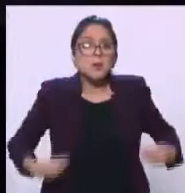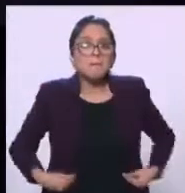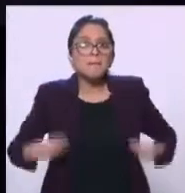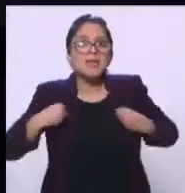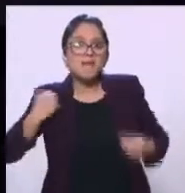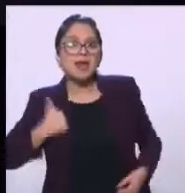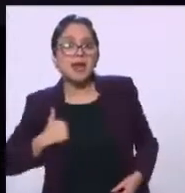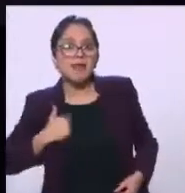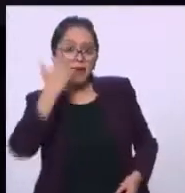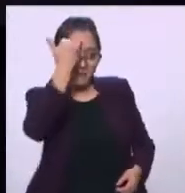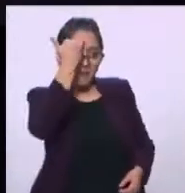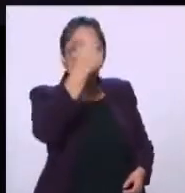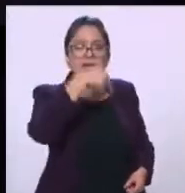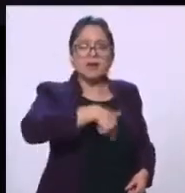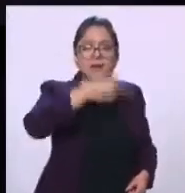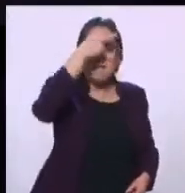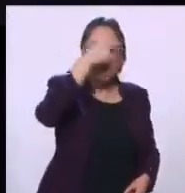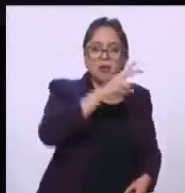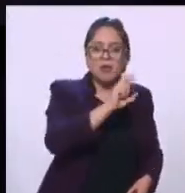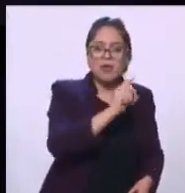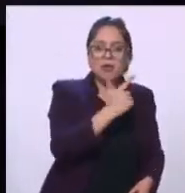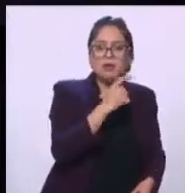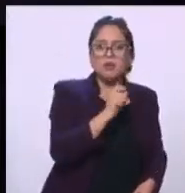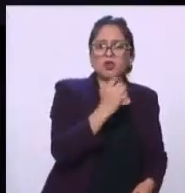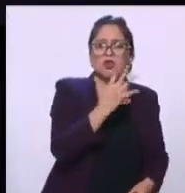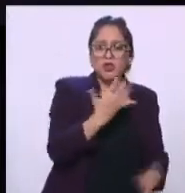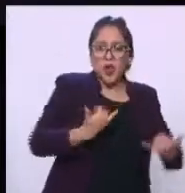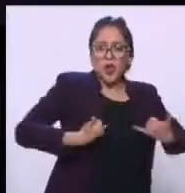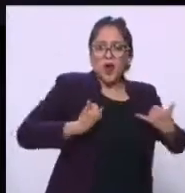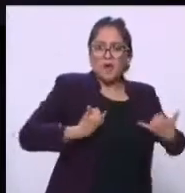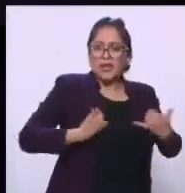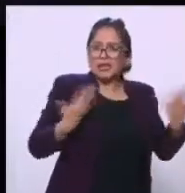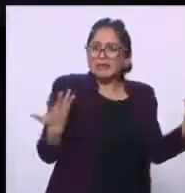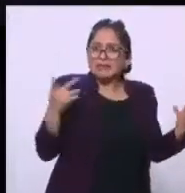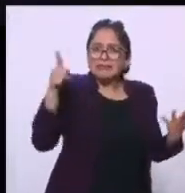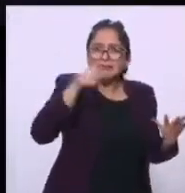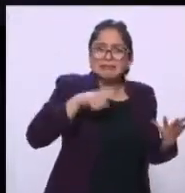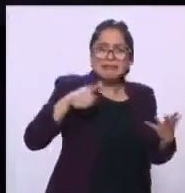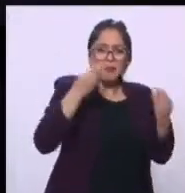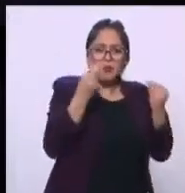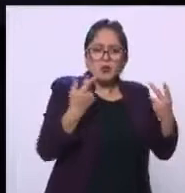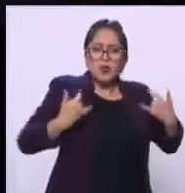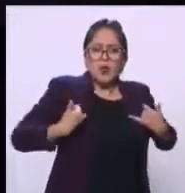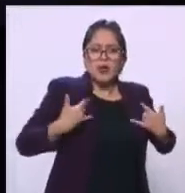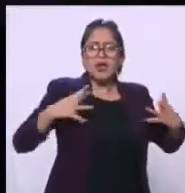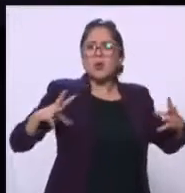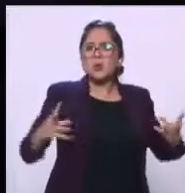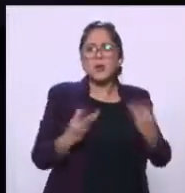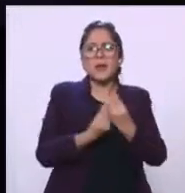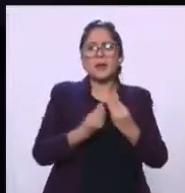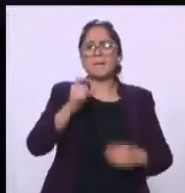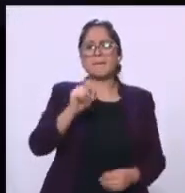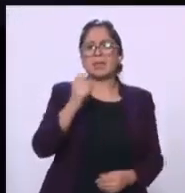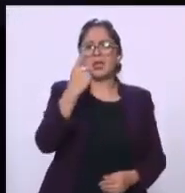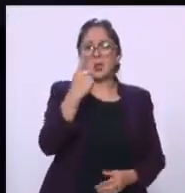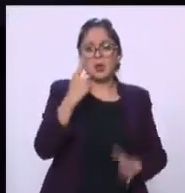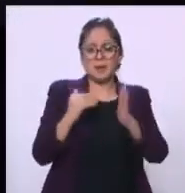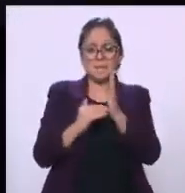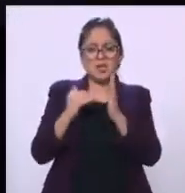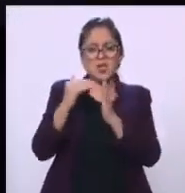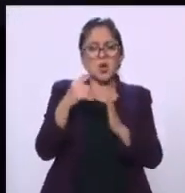es una población diversa y de nuevo esto nos tiene que conducir a reflexionar sobre las juventudes. Son 21 millones de